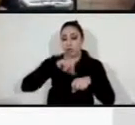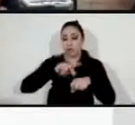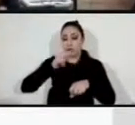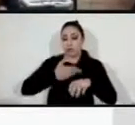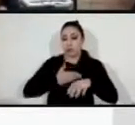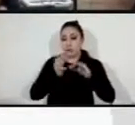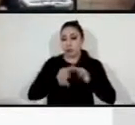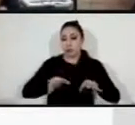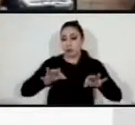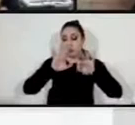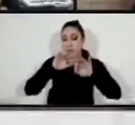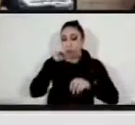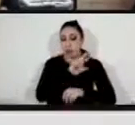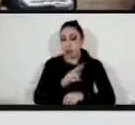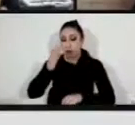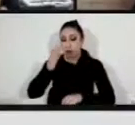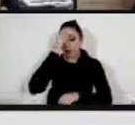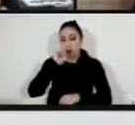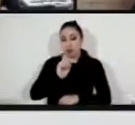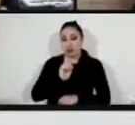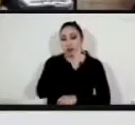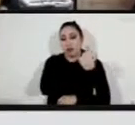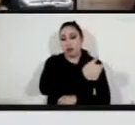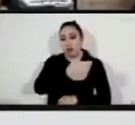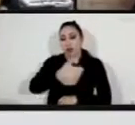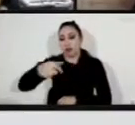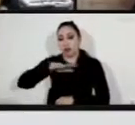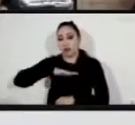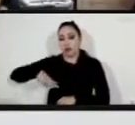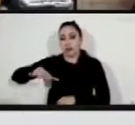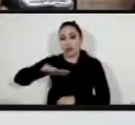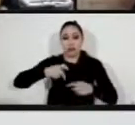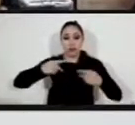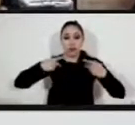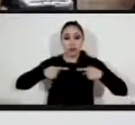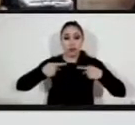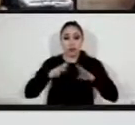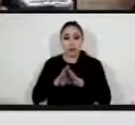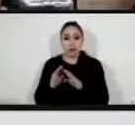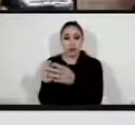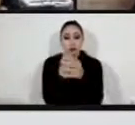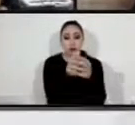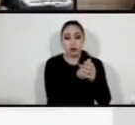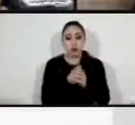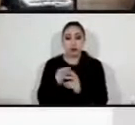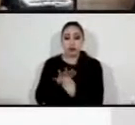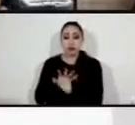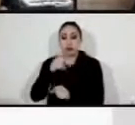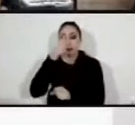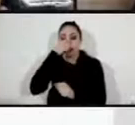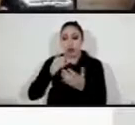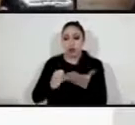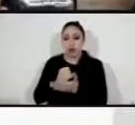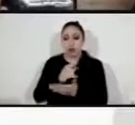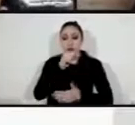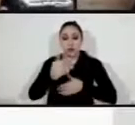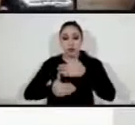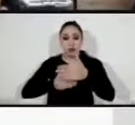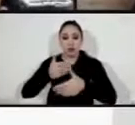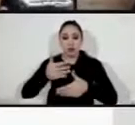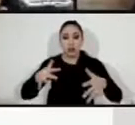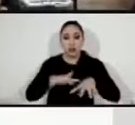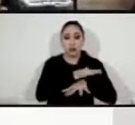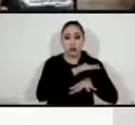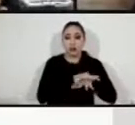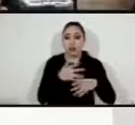las sociedades a lo largo de la historia. Una sociedad se considera en un importante grado de evolución a partir no solo de su